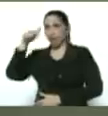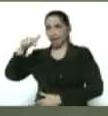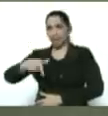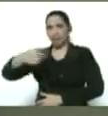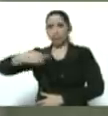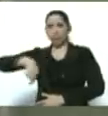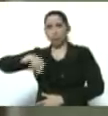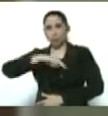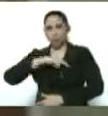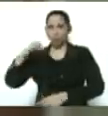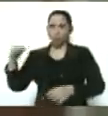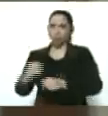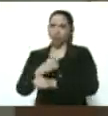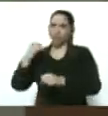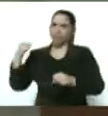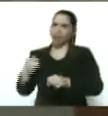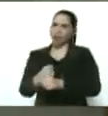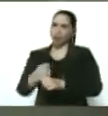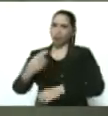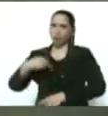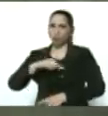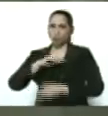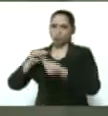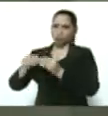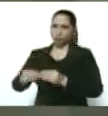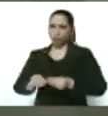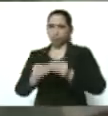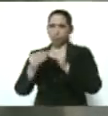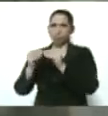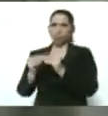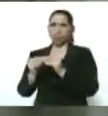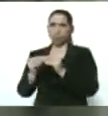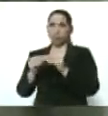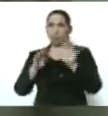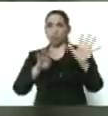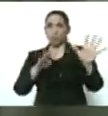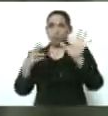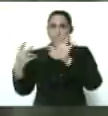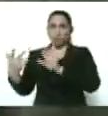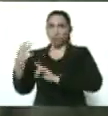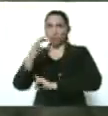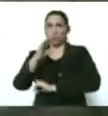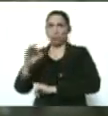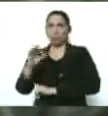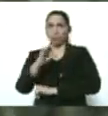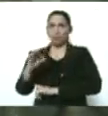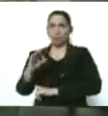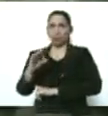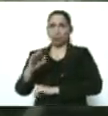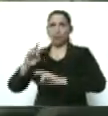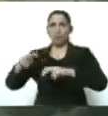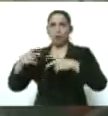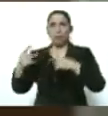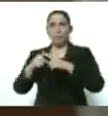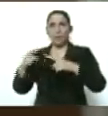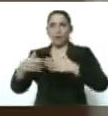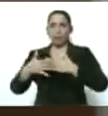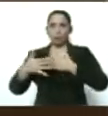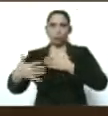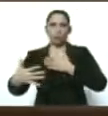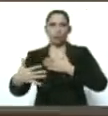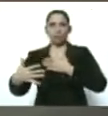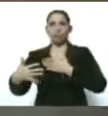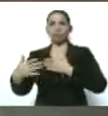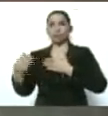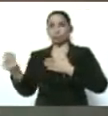estamos trabajando, lo hemos rehabilitado en un 98%, quedó nuevo para que dure